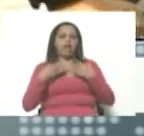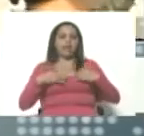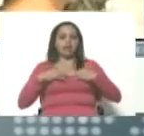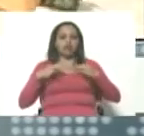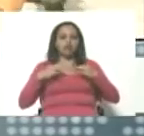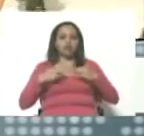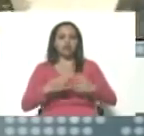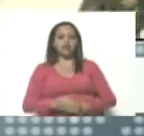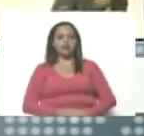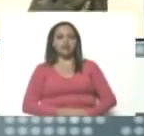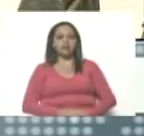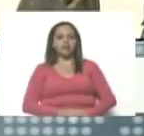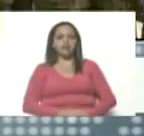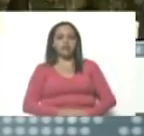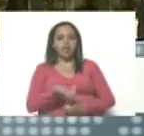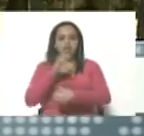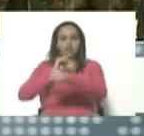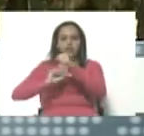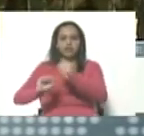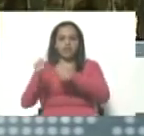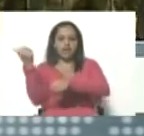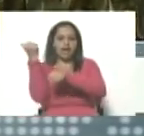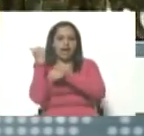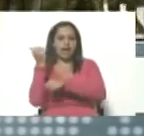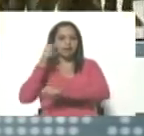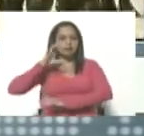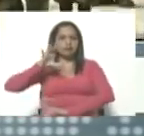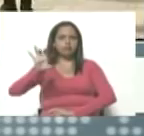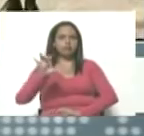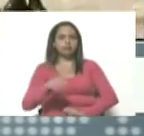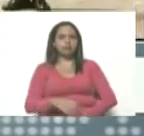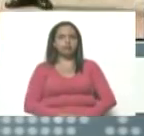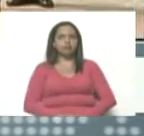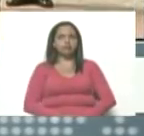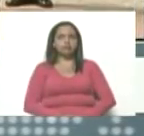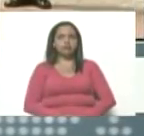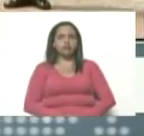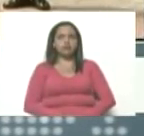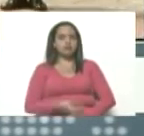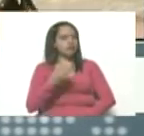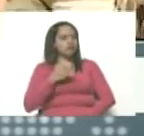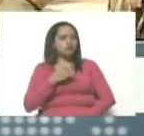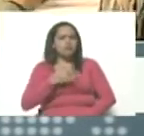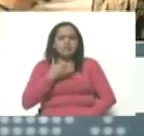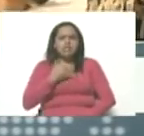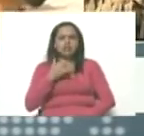uniforme verde olivo de combate de las armas de la República. Me lleno de verdad